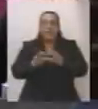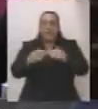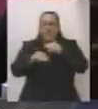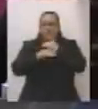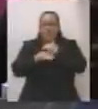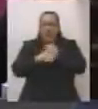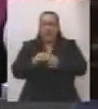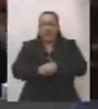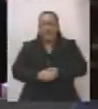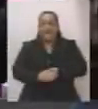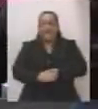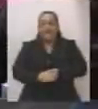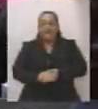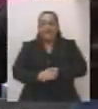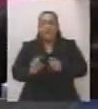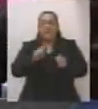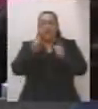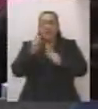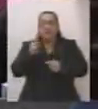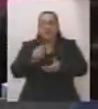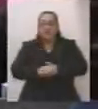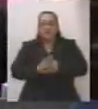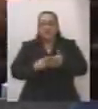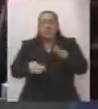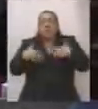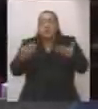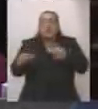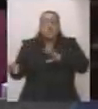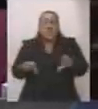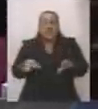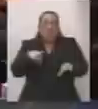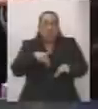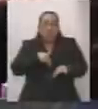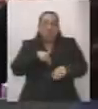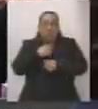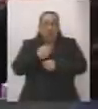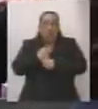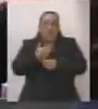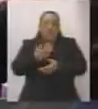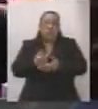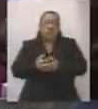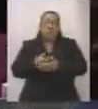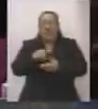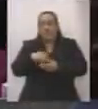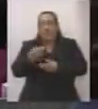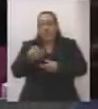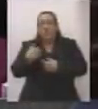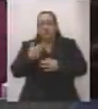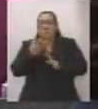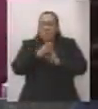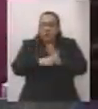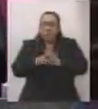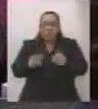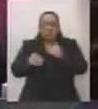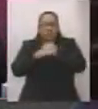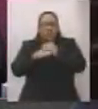desigualdad. Y la pregunta entonces es, ¿qué podemos hacer al respecto? De hecho, aunque haya estado disminuyendo la